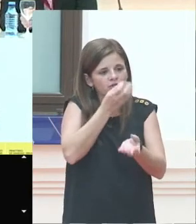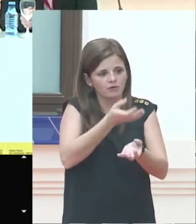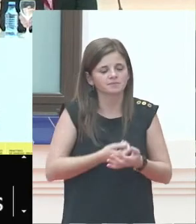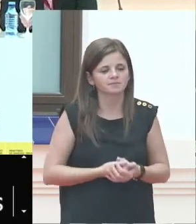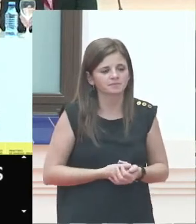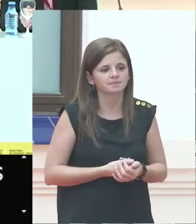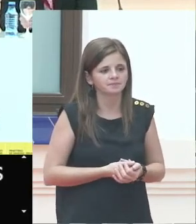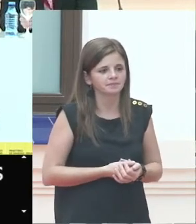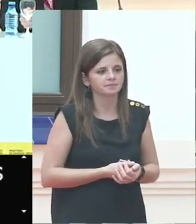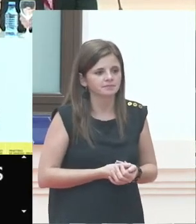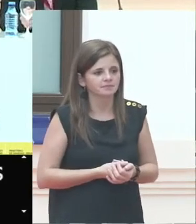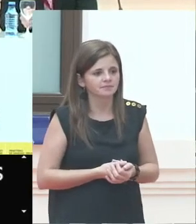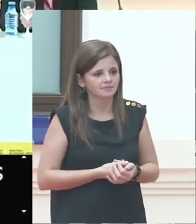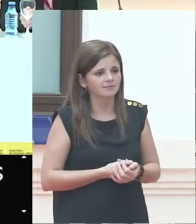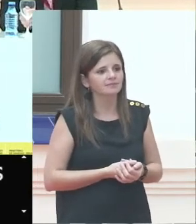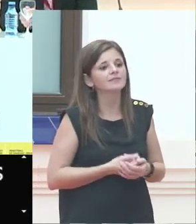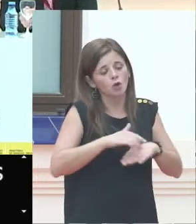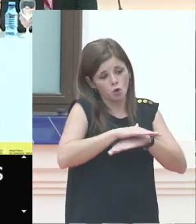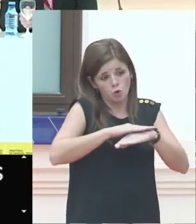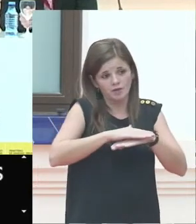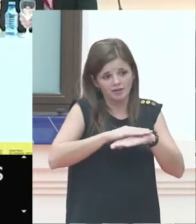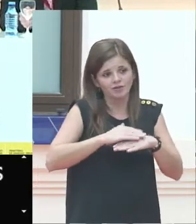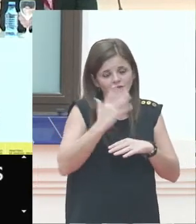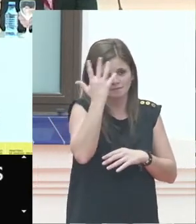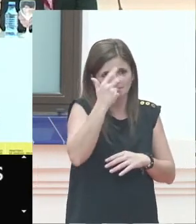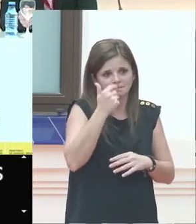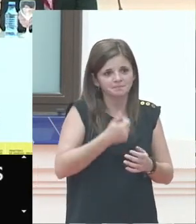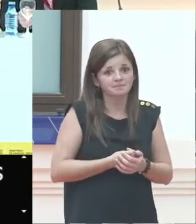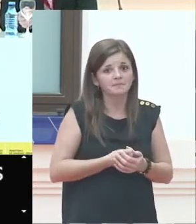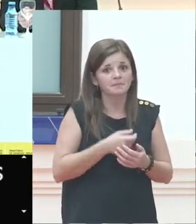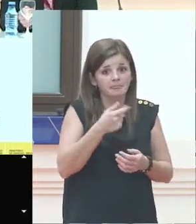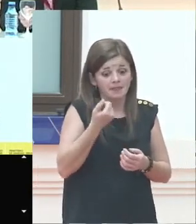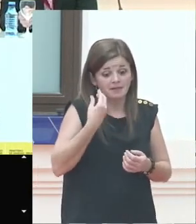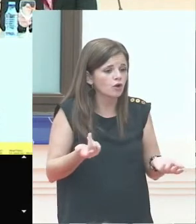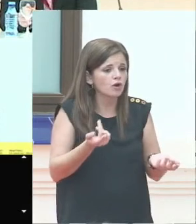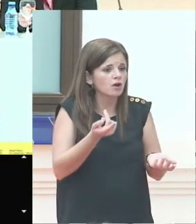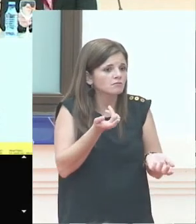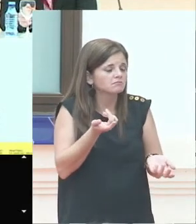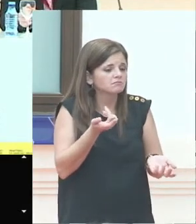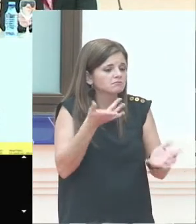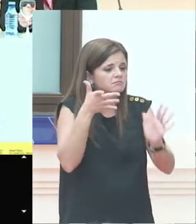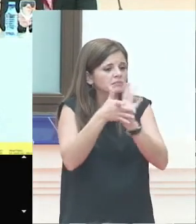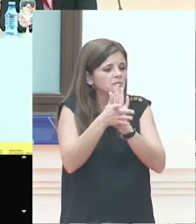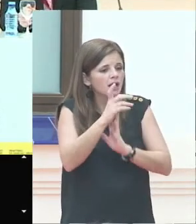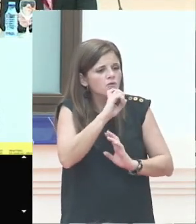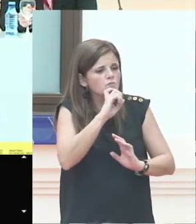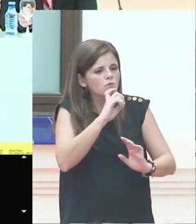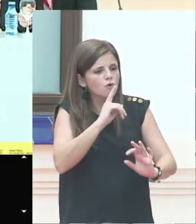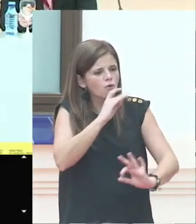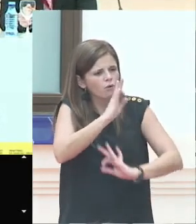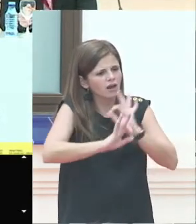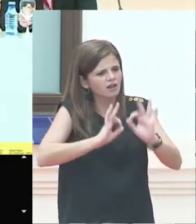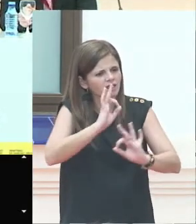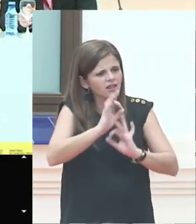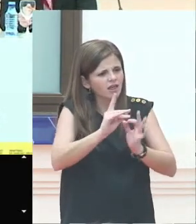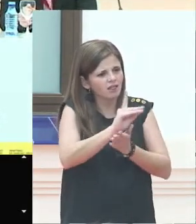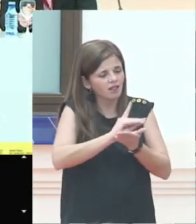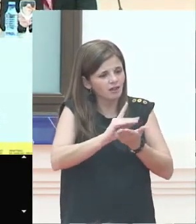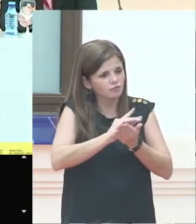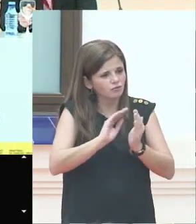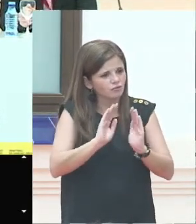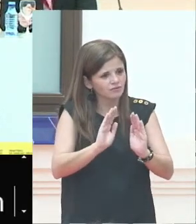de Estados Unidos. La Unión Europea está libre de eso, Atos y otras empresas europeas estamos libres de eso, y